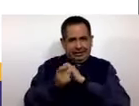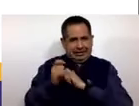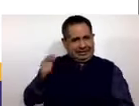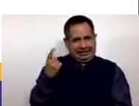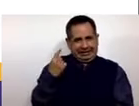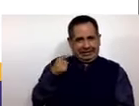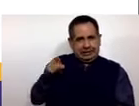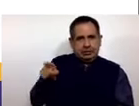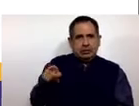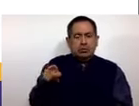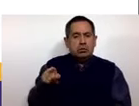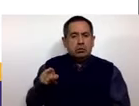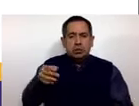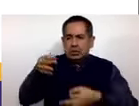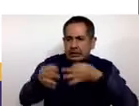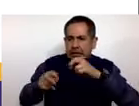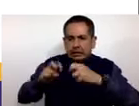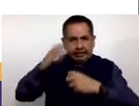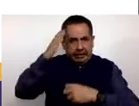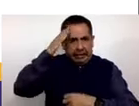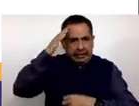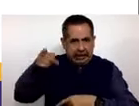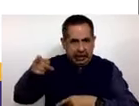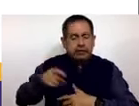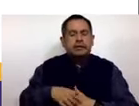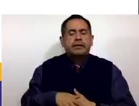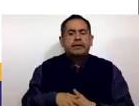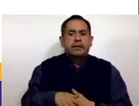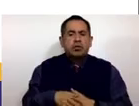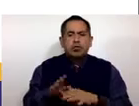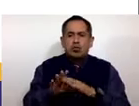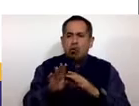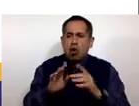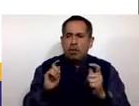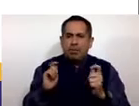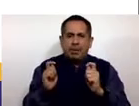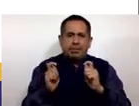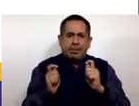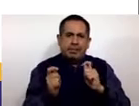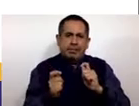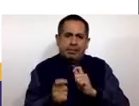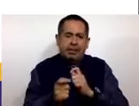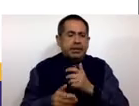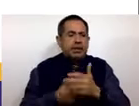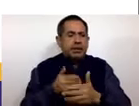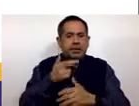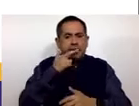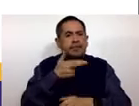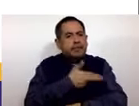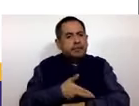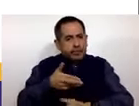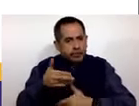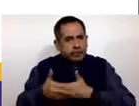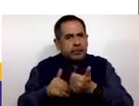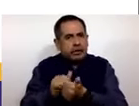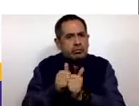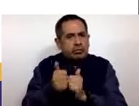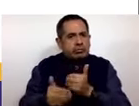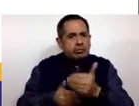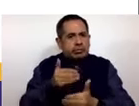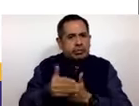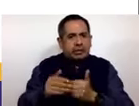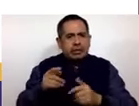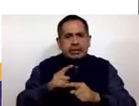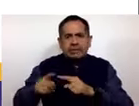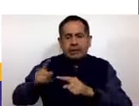momentos, ¿cómo irlo generando? ¿Cómo llevar esta evolución y estas medidas progresivamente a las diferentes